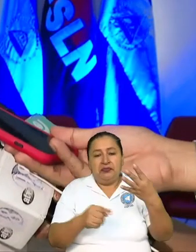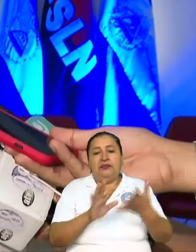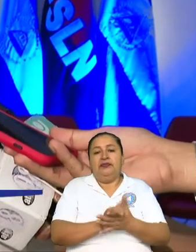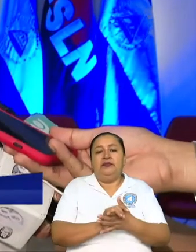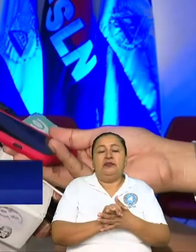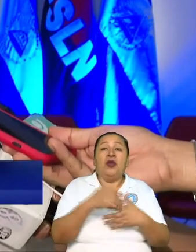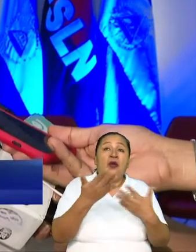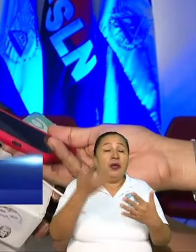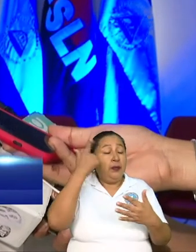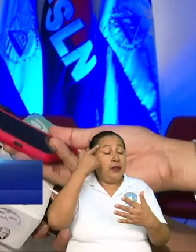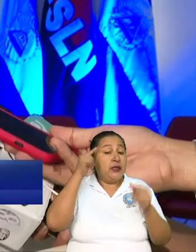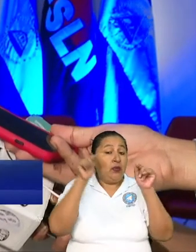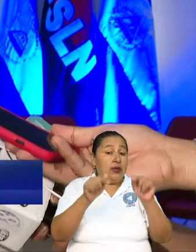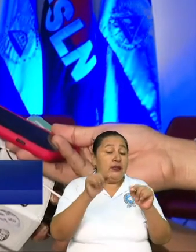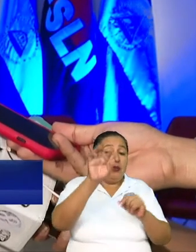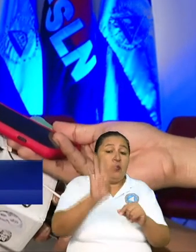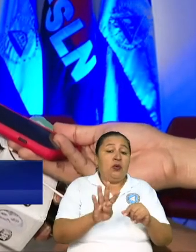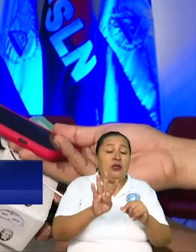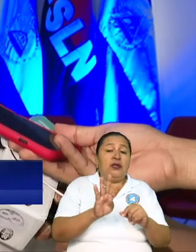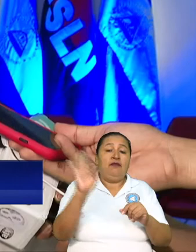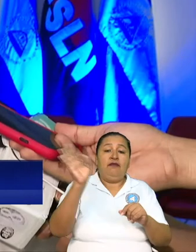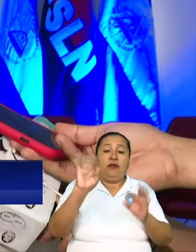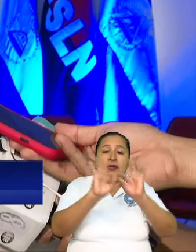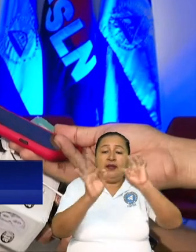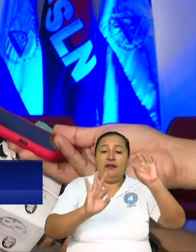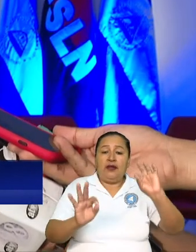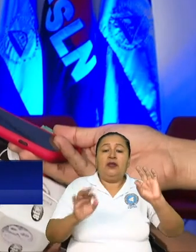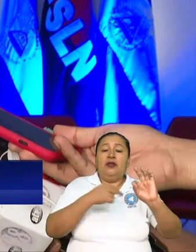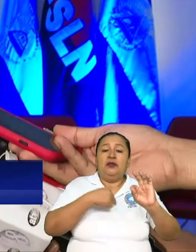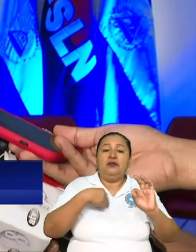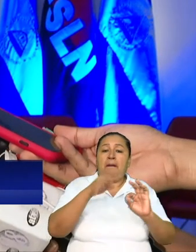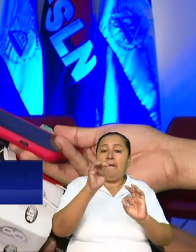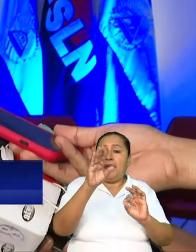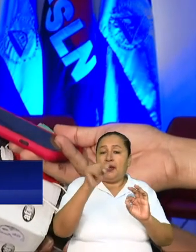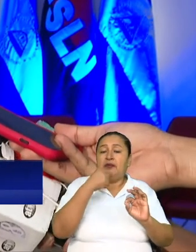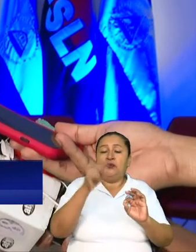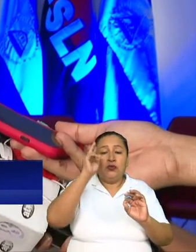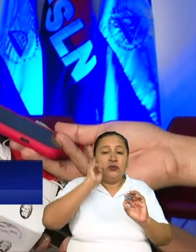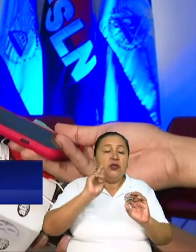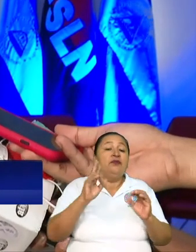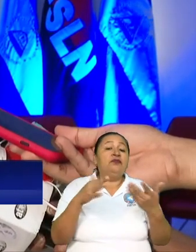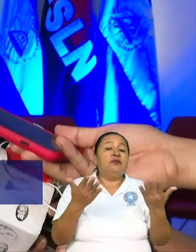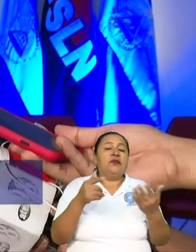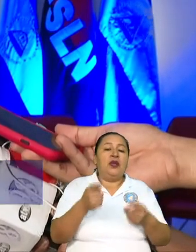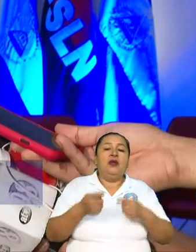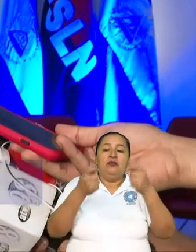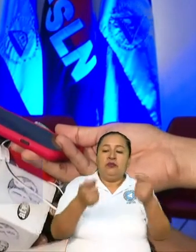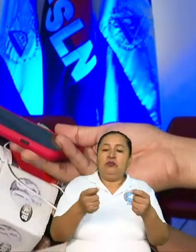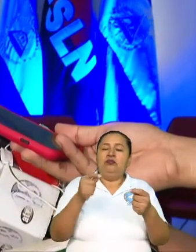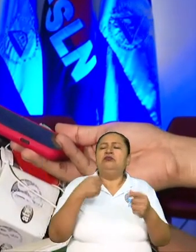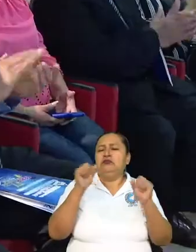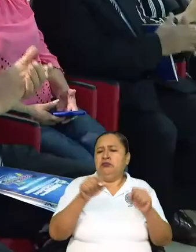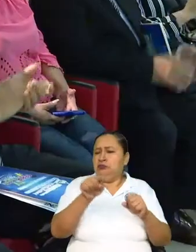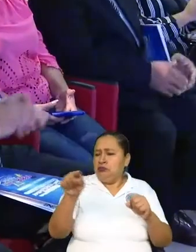se pretende con esta cuarta edición de la realización de esta feria de becas universitaria es dar las posibilidades de